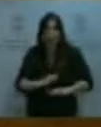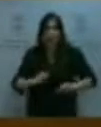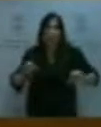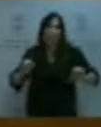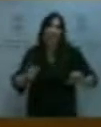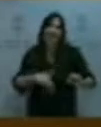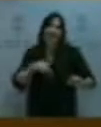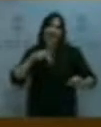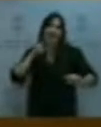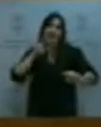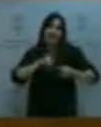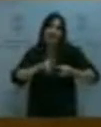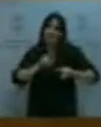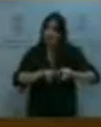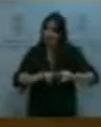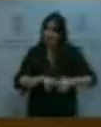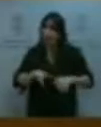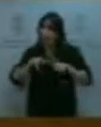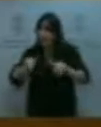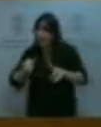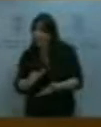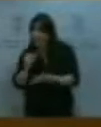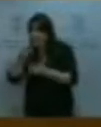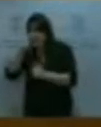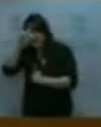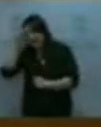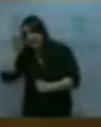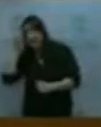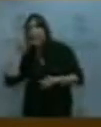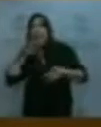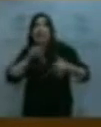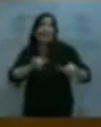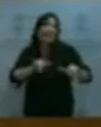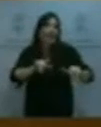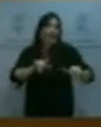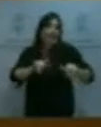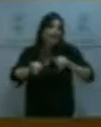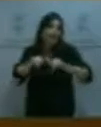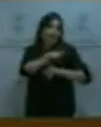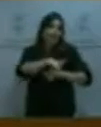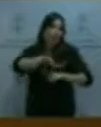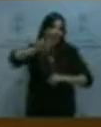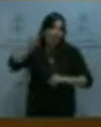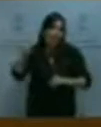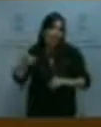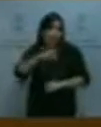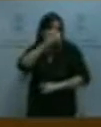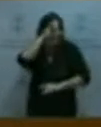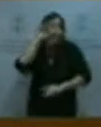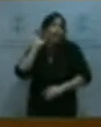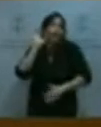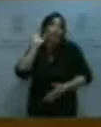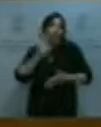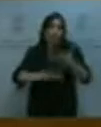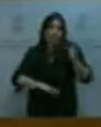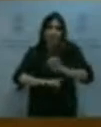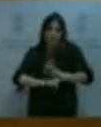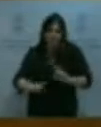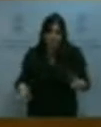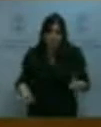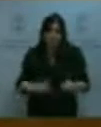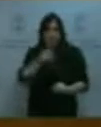IBEX ni se produce en otros destinos madrileños o catalanes. Y tengo que decirles también